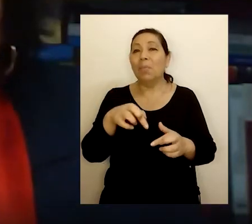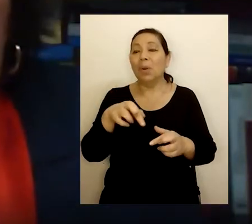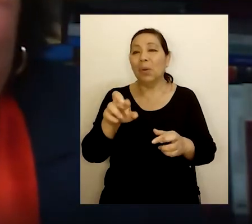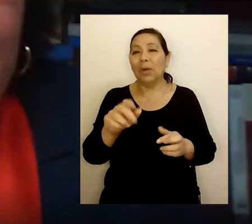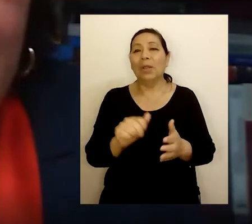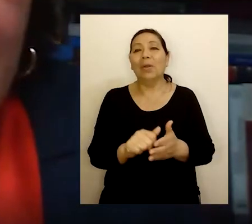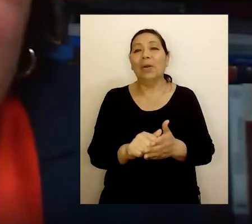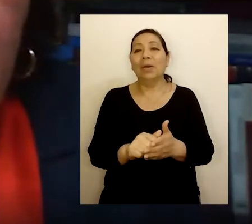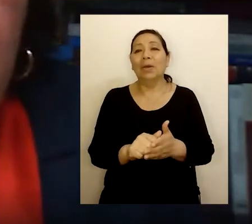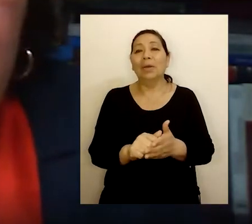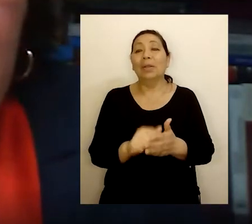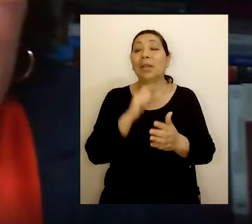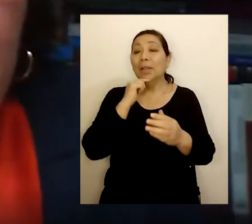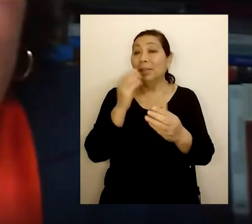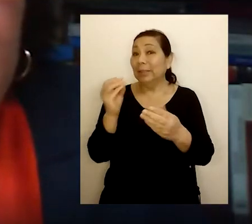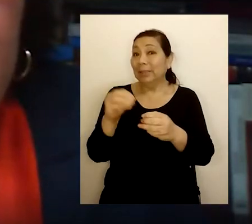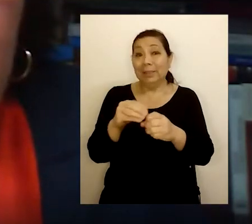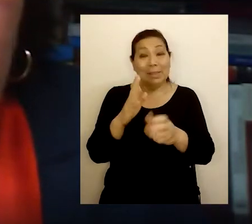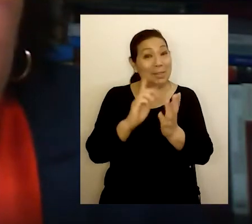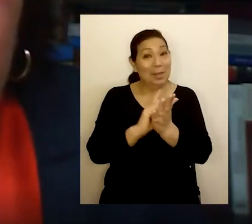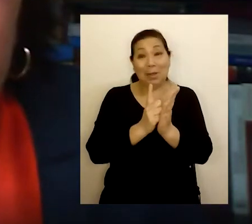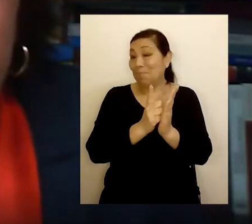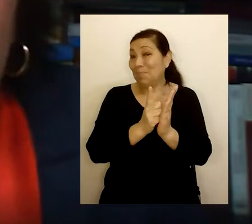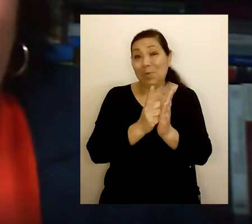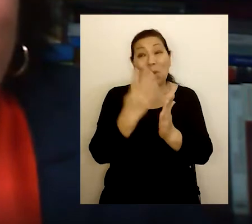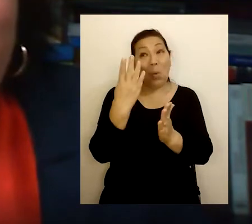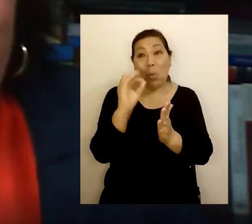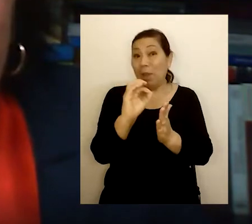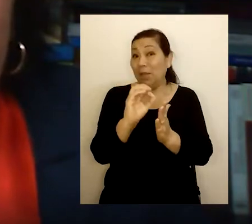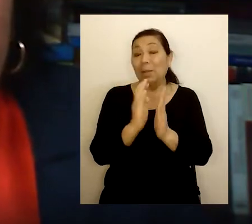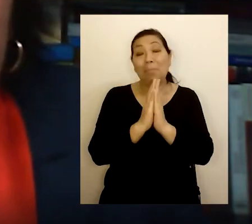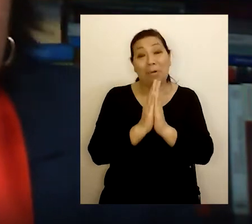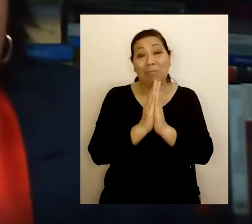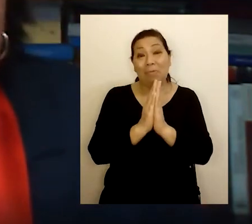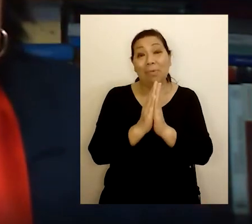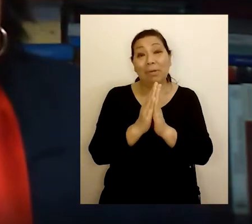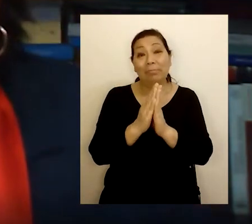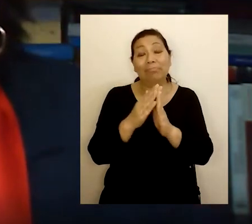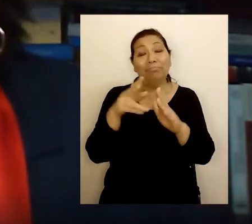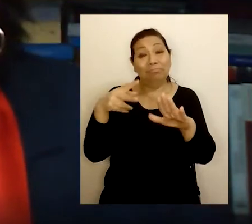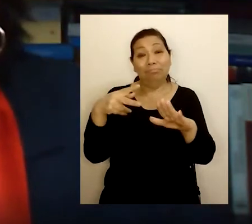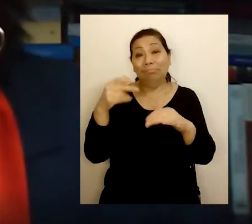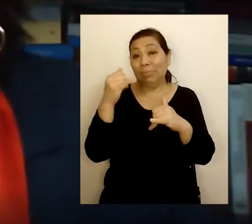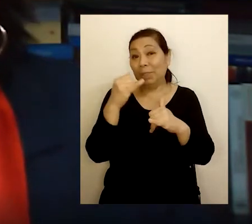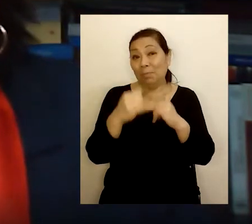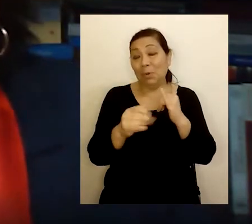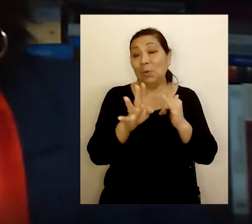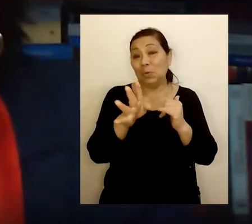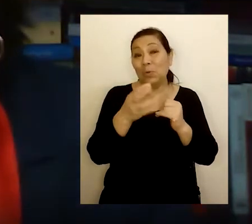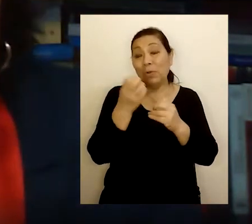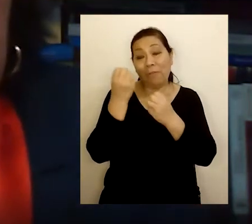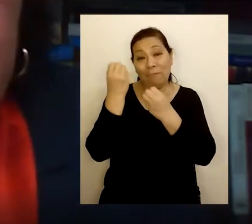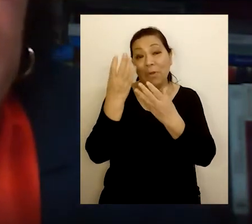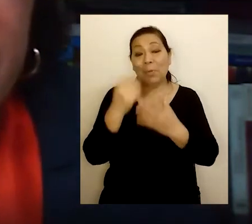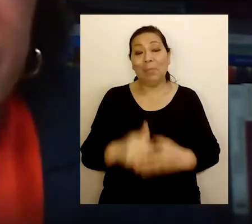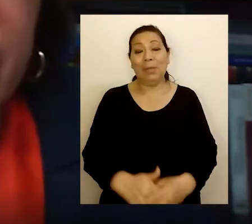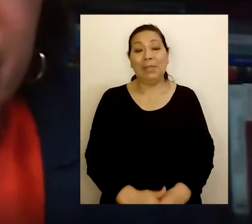procurador, ha consumido ya 5 minutos 40, le pedimos que vaya concluyendo su informe.